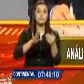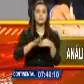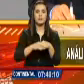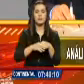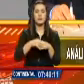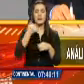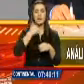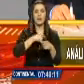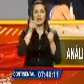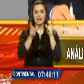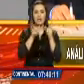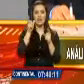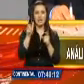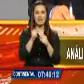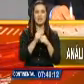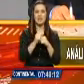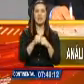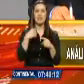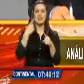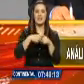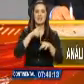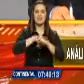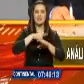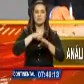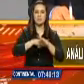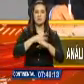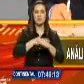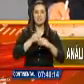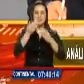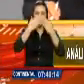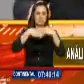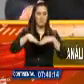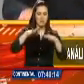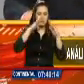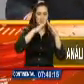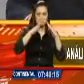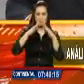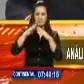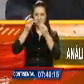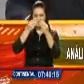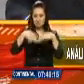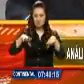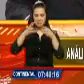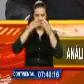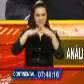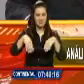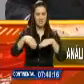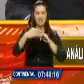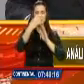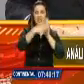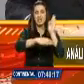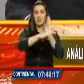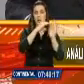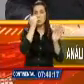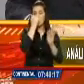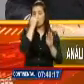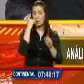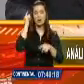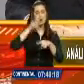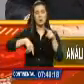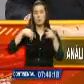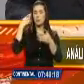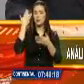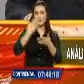Hay gente que todavía hasta el momento están bajo ruinas. La Cruz Roja no puede llegar. El ejército israelí